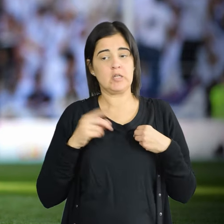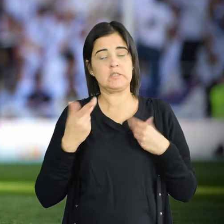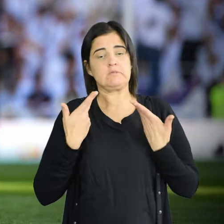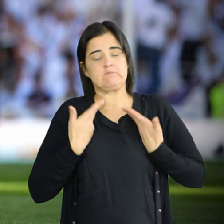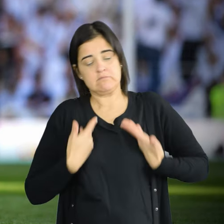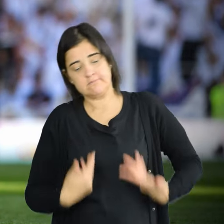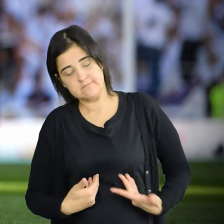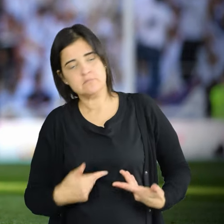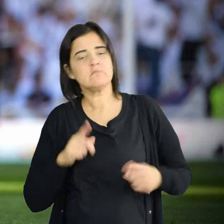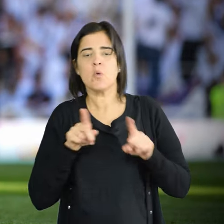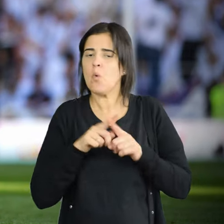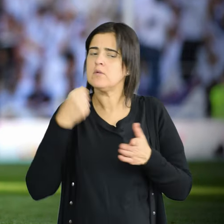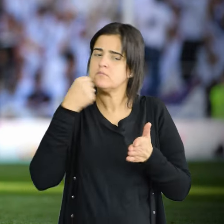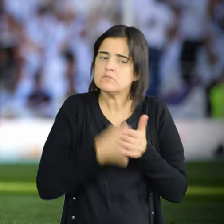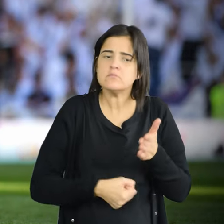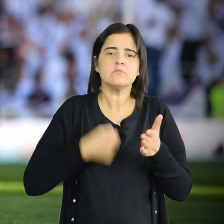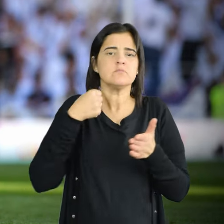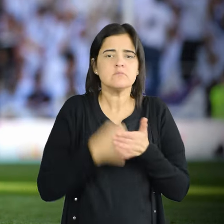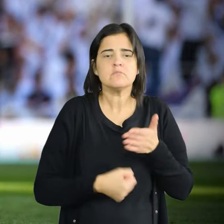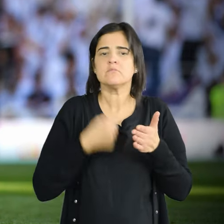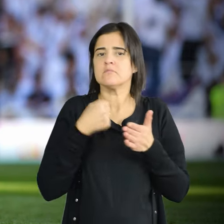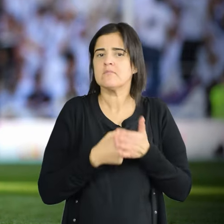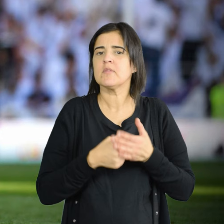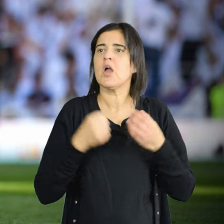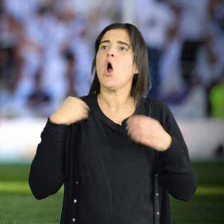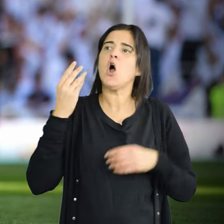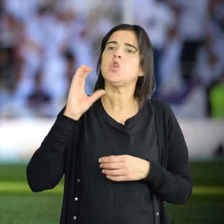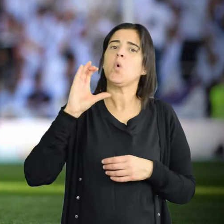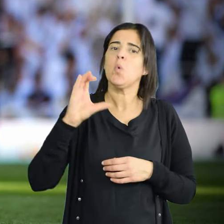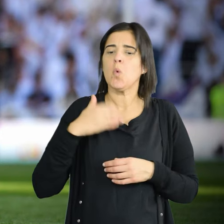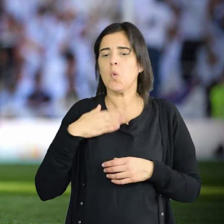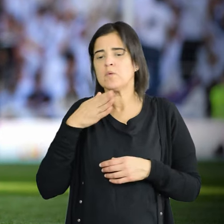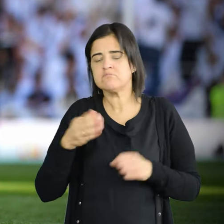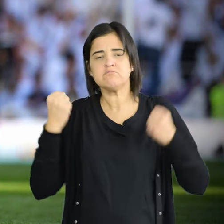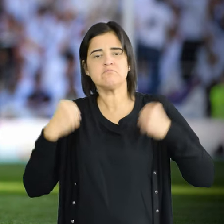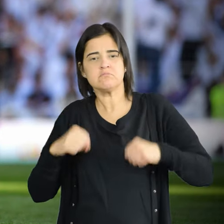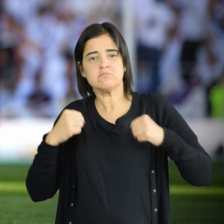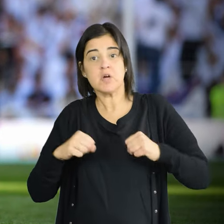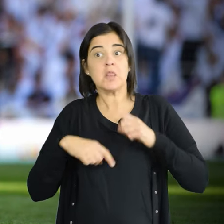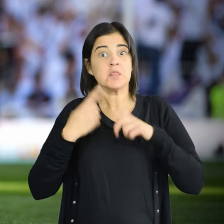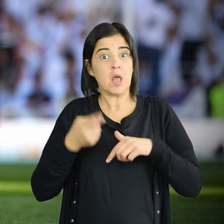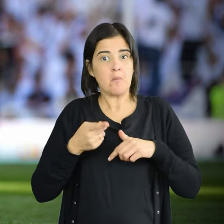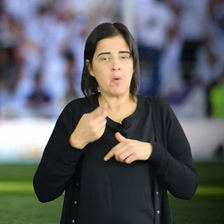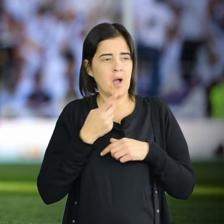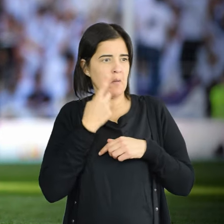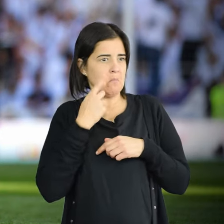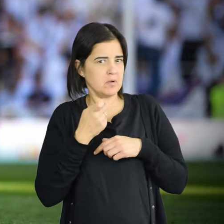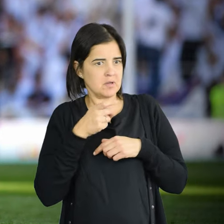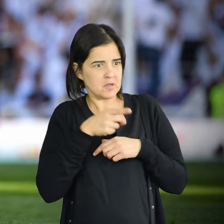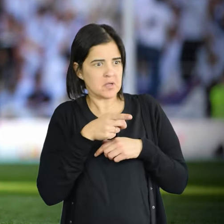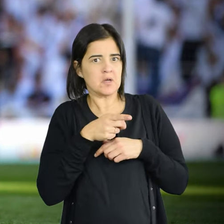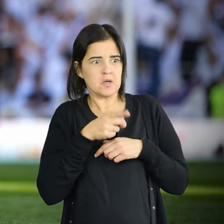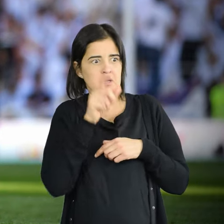abatido y desilusionado no se da por vencido y continúa formándose en otros clubes hasta que su talento se vuelve